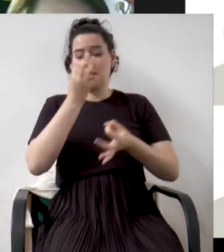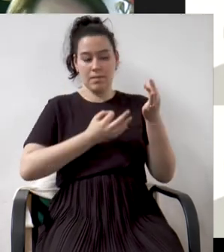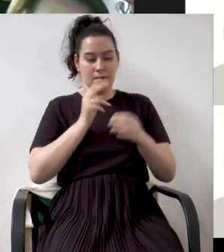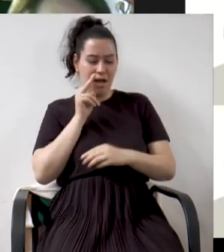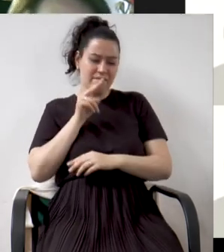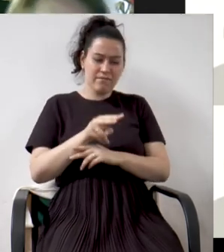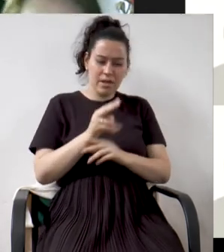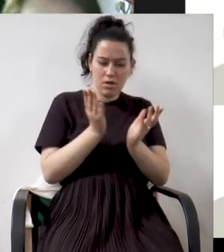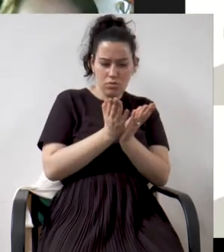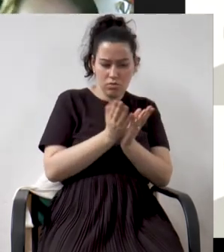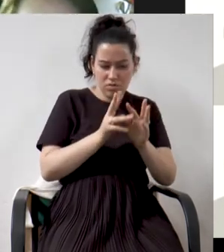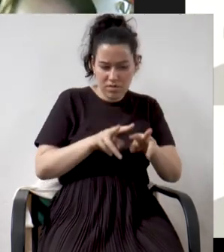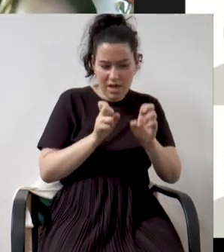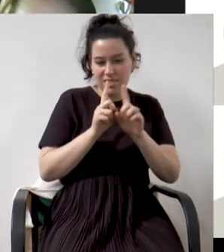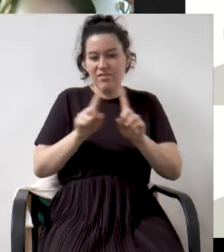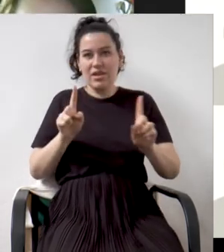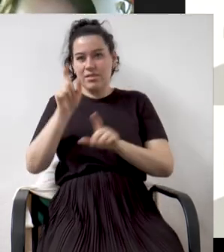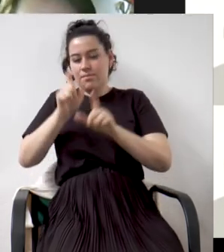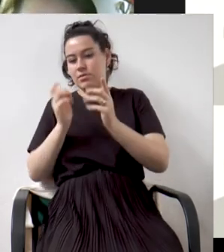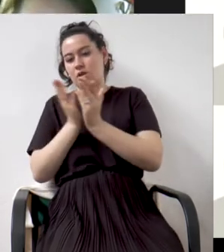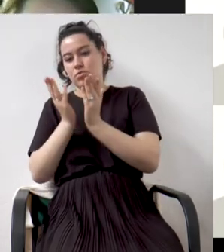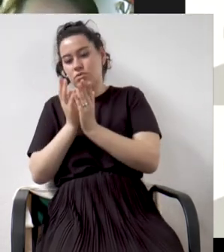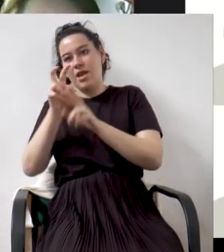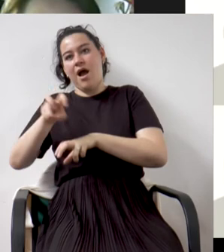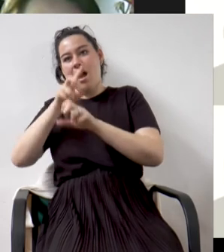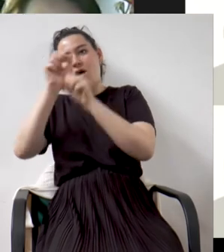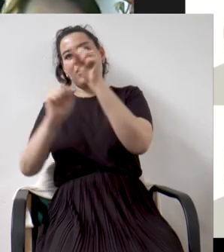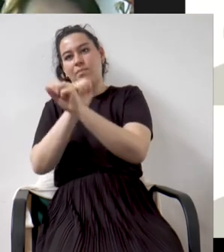al pasto que da el agrónomo para agronomía.